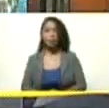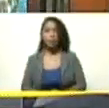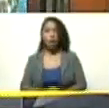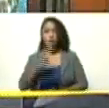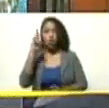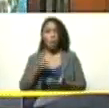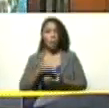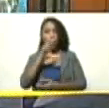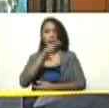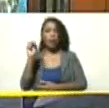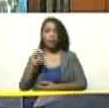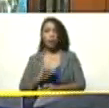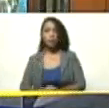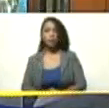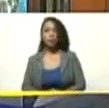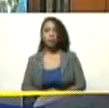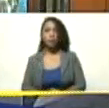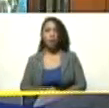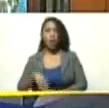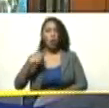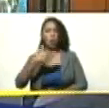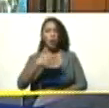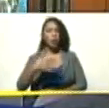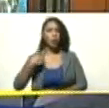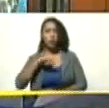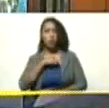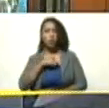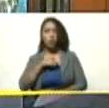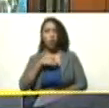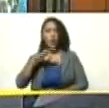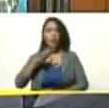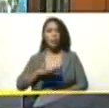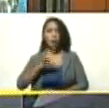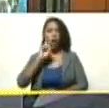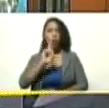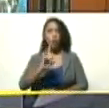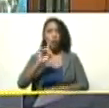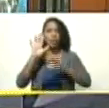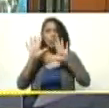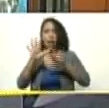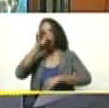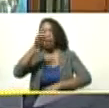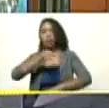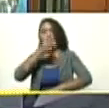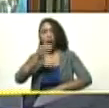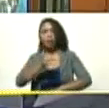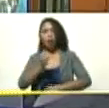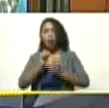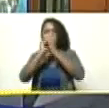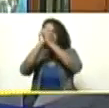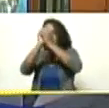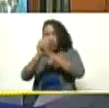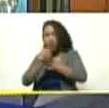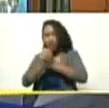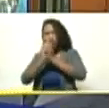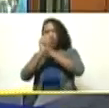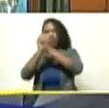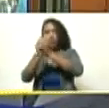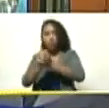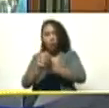del 2030, cuando estemos a la 1:10 de la tarde orando por